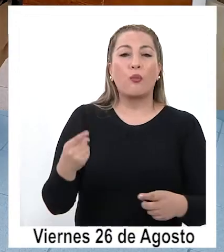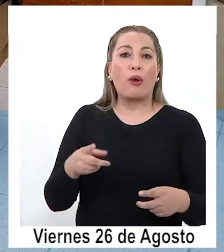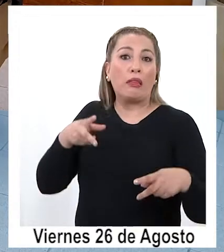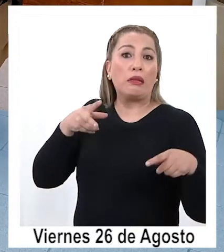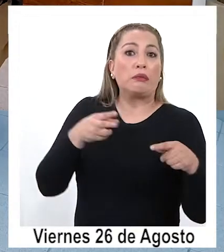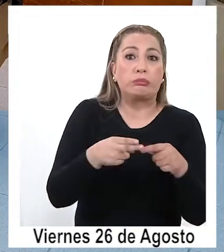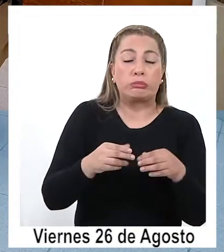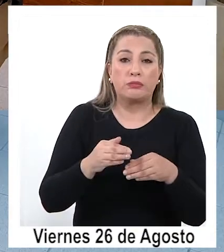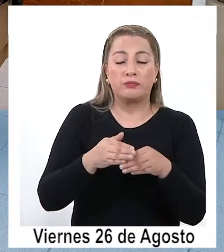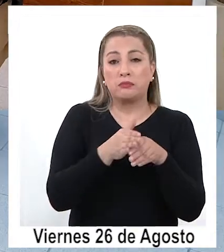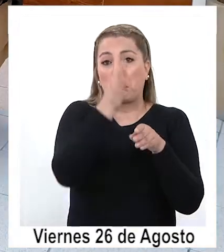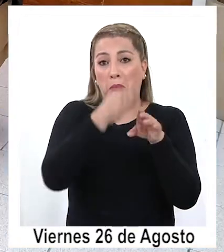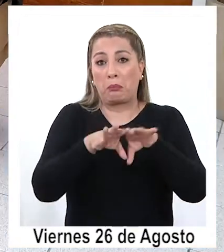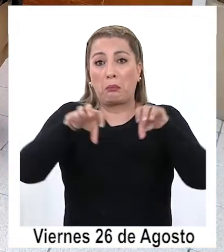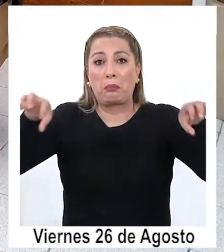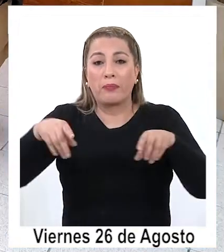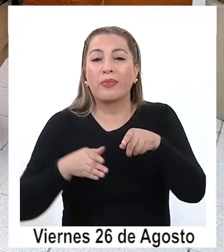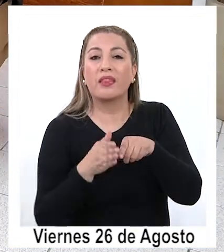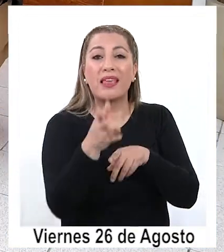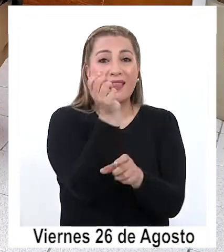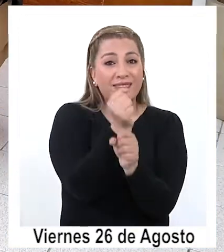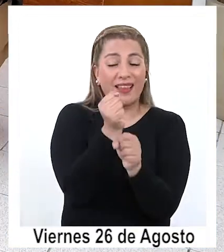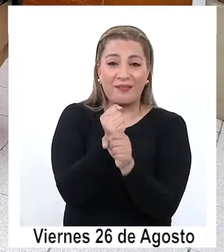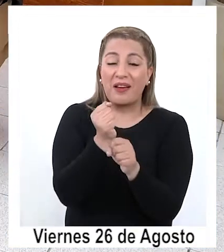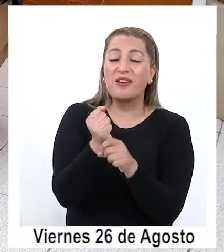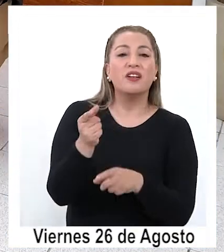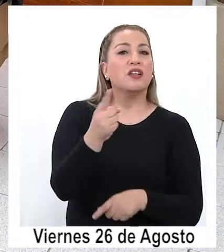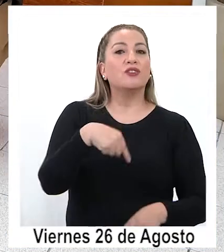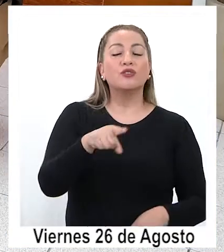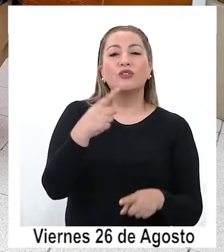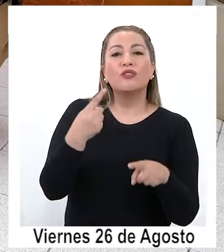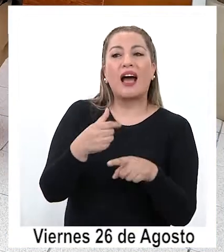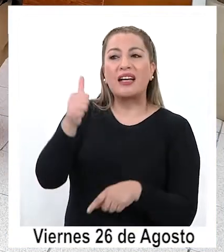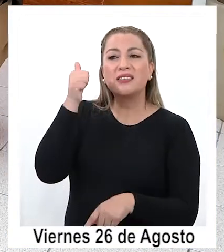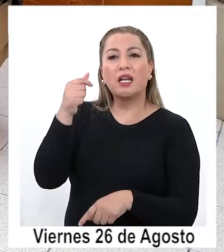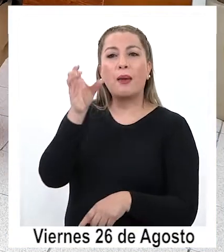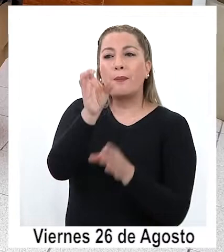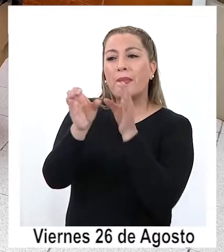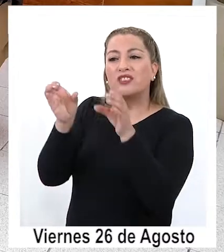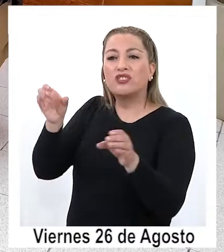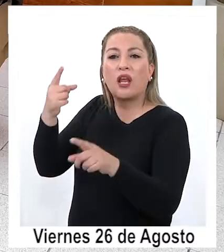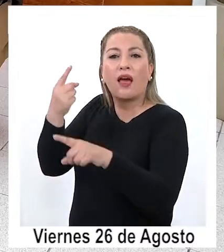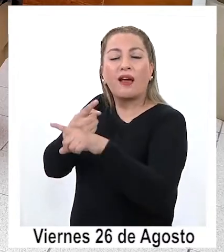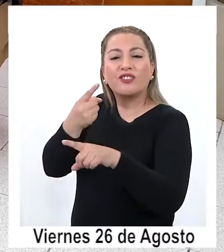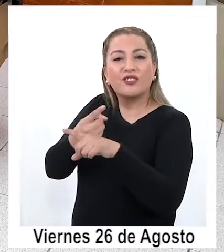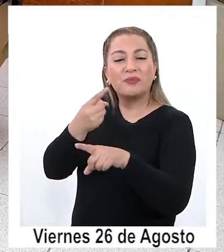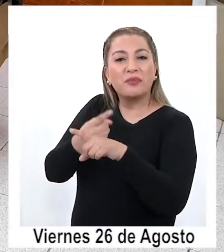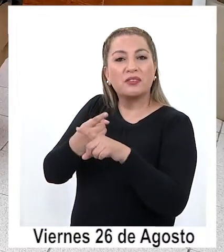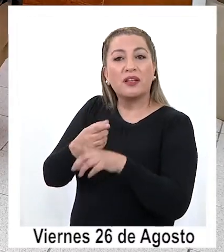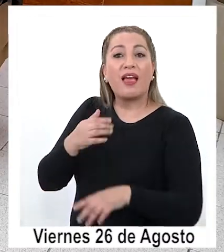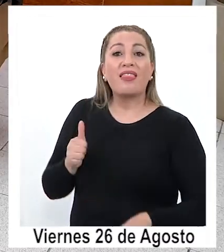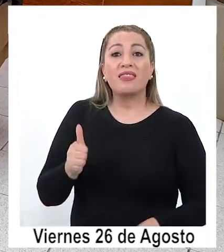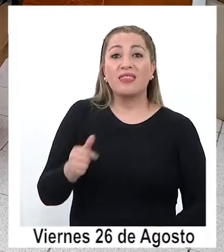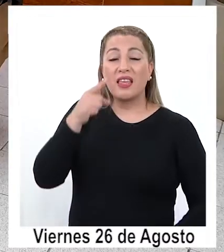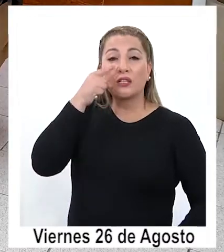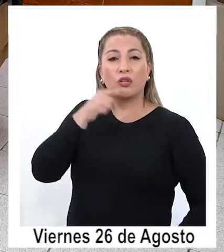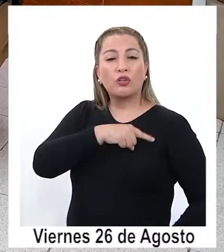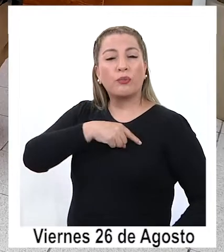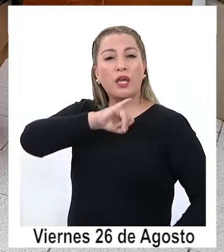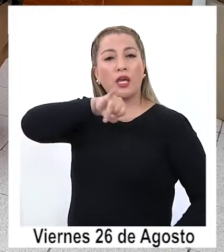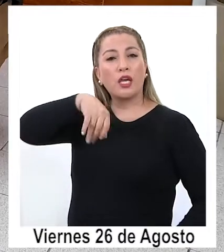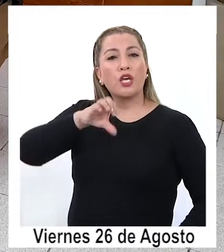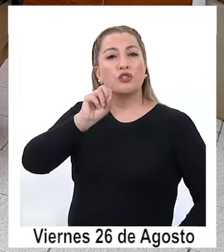tan virtuosa ¿cierto? de trabajo y estuvimos hablando ayer tuve la posibilidad de compartir con el director con Jonathan